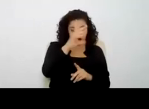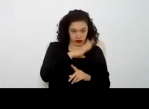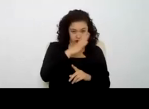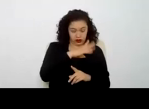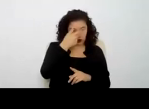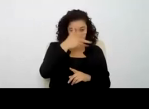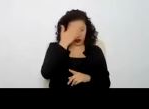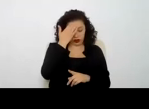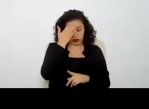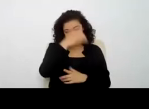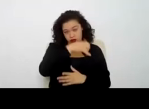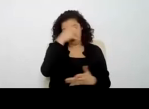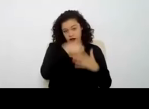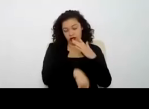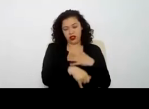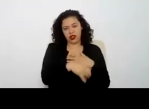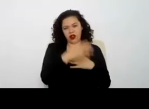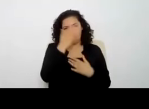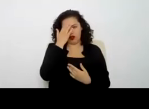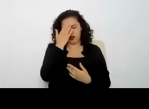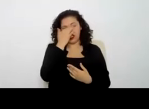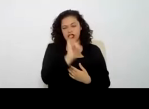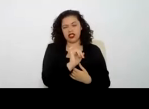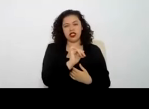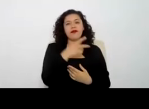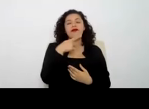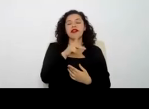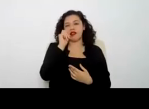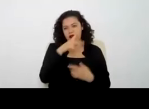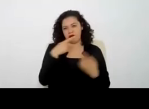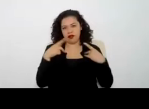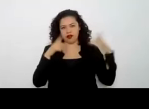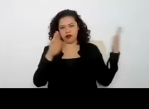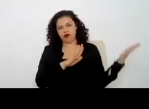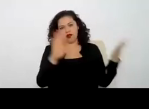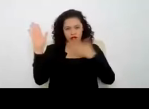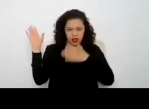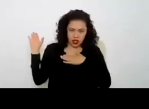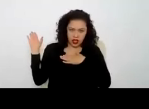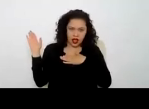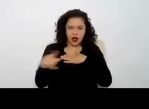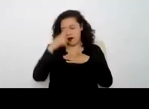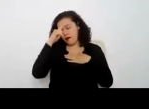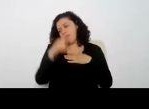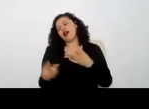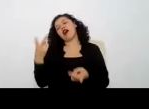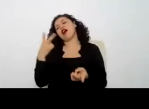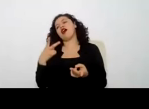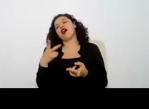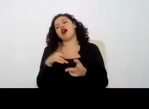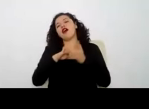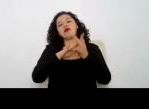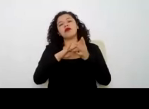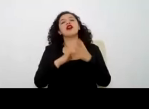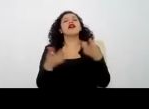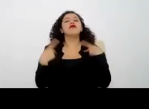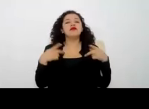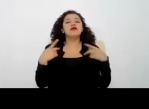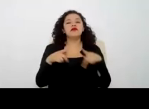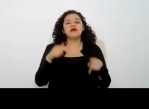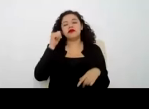las materias en las que hablan, sino que también son personas súper comprometidas con estas causas y es gente que siempre está